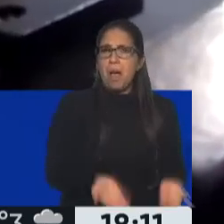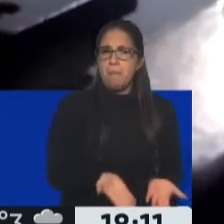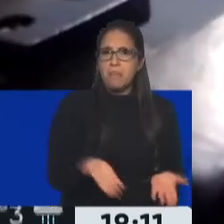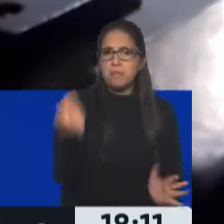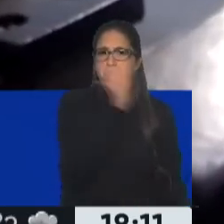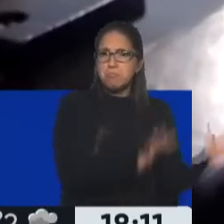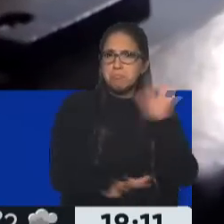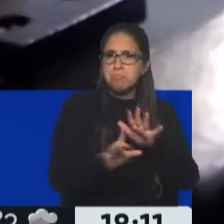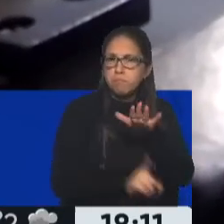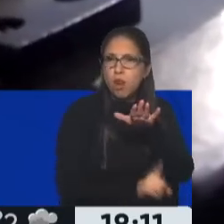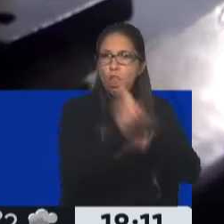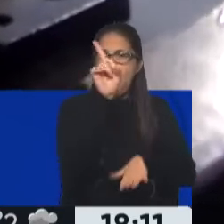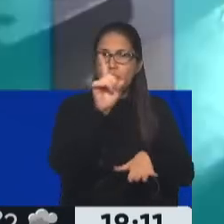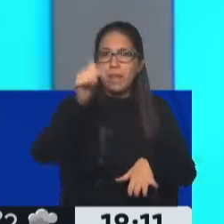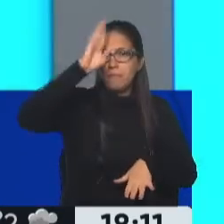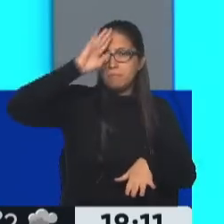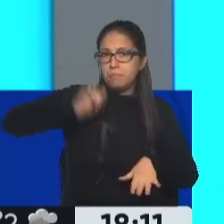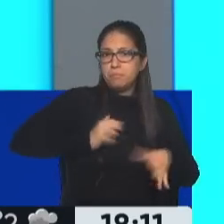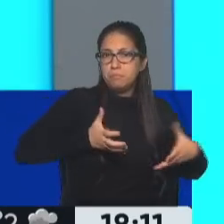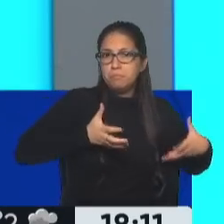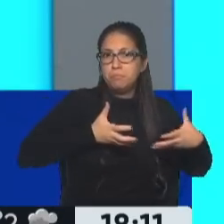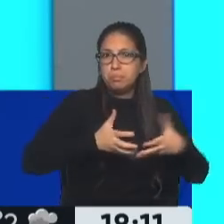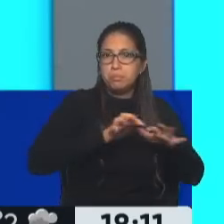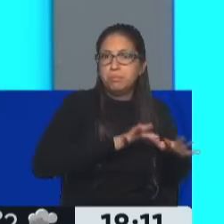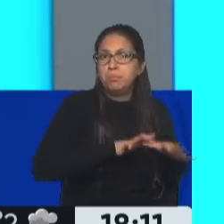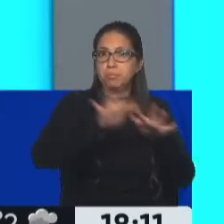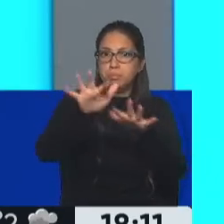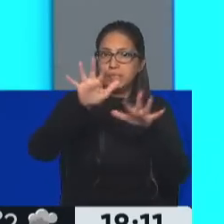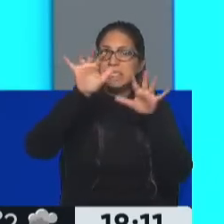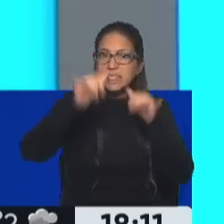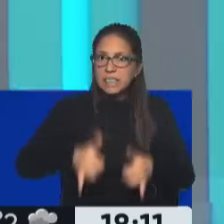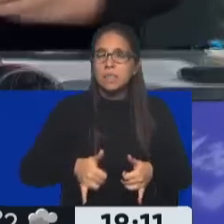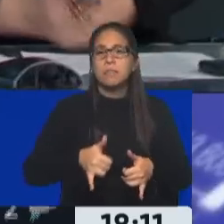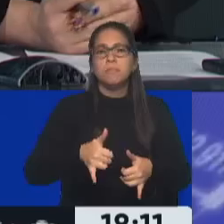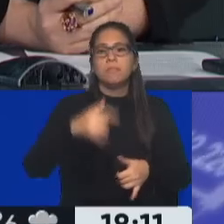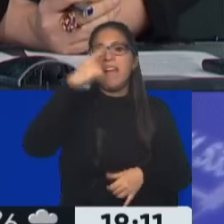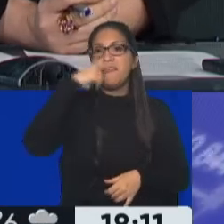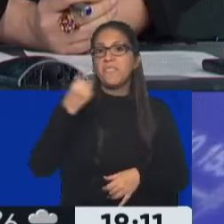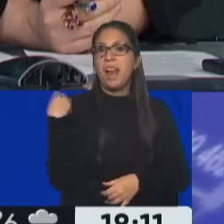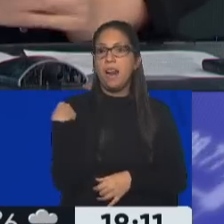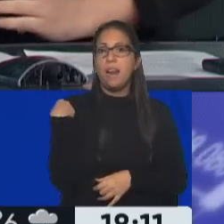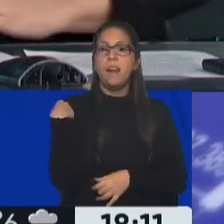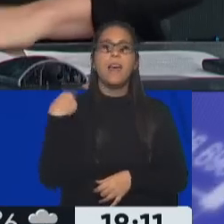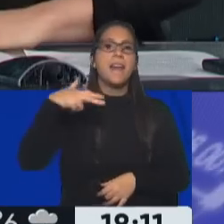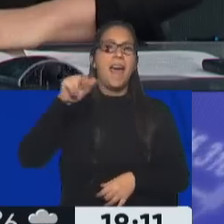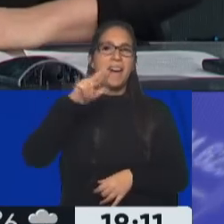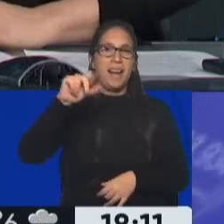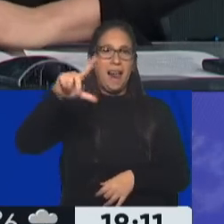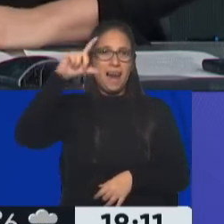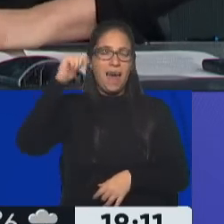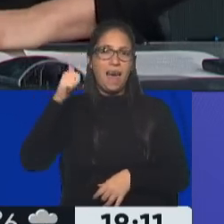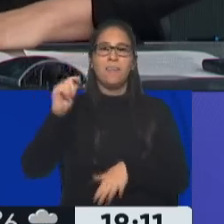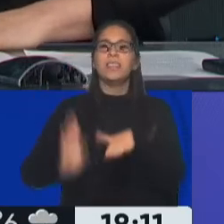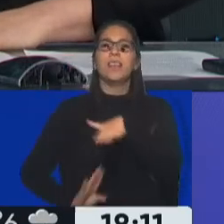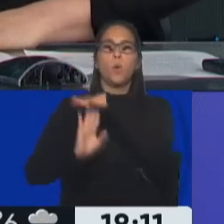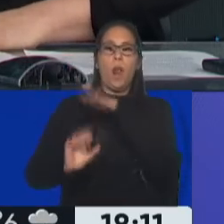el norte, en referencia al sur libanés, y que se termina de completar con los dichos de Nasrallah, el titular, el líder,